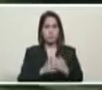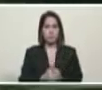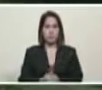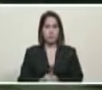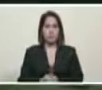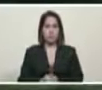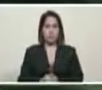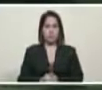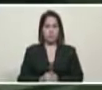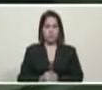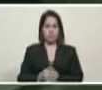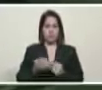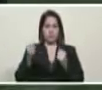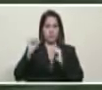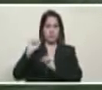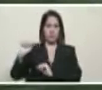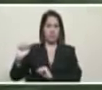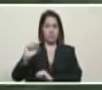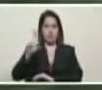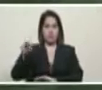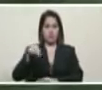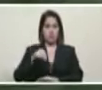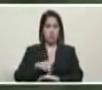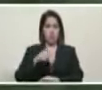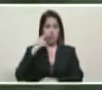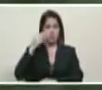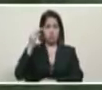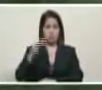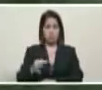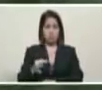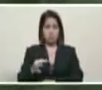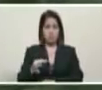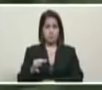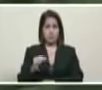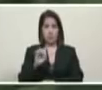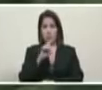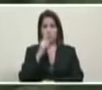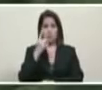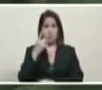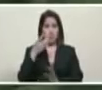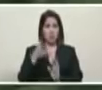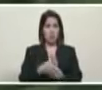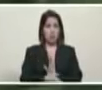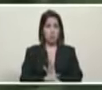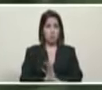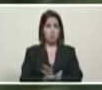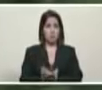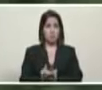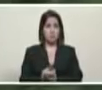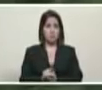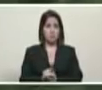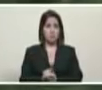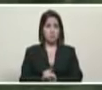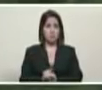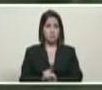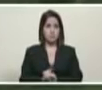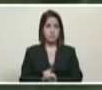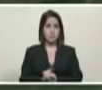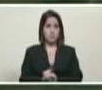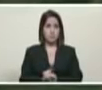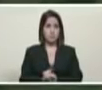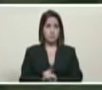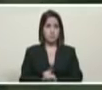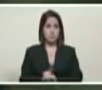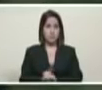de la Defensa Nacional en el grado de caballero al sargento primero Cristóbal José Rivero Oduber, plaza